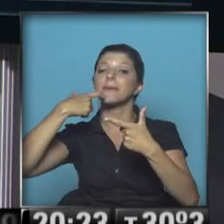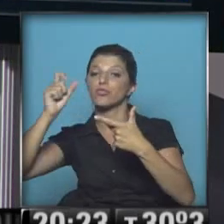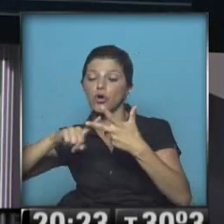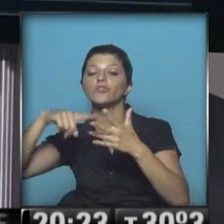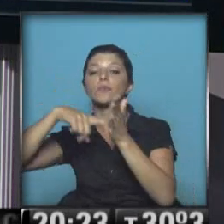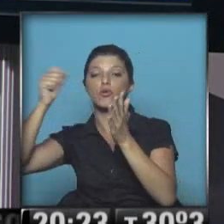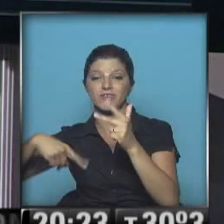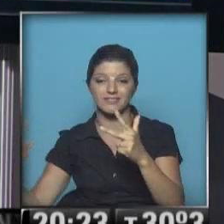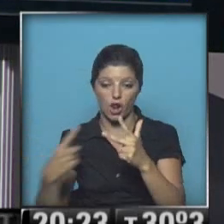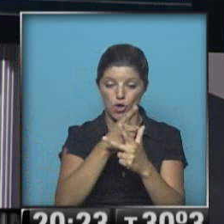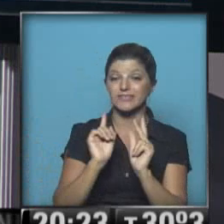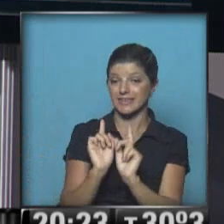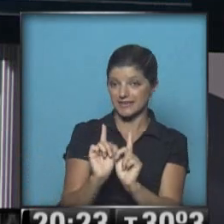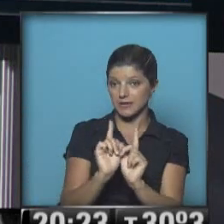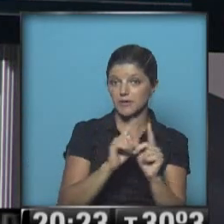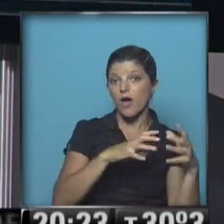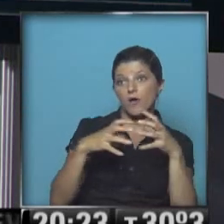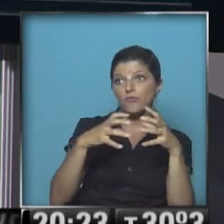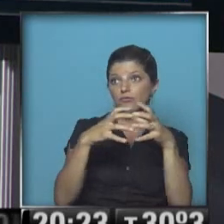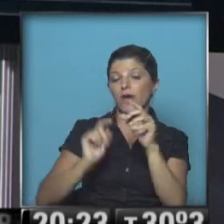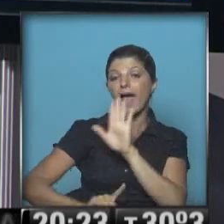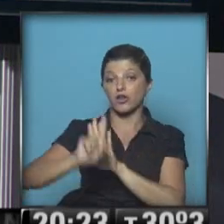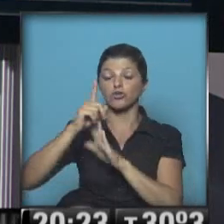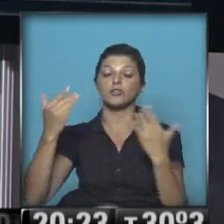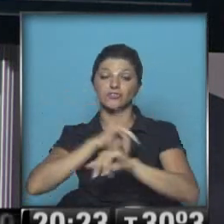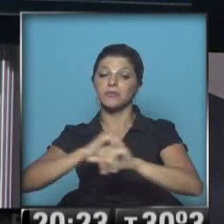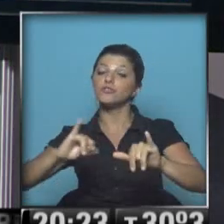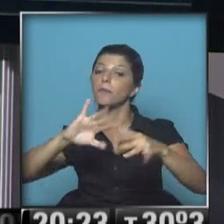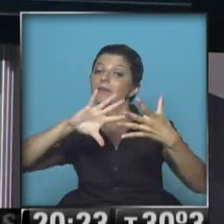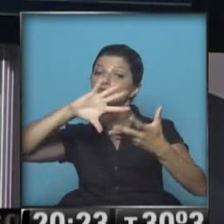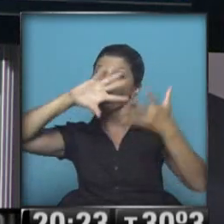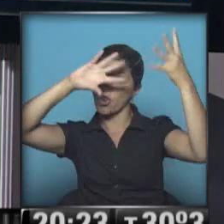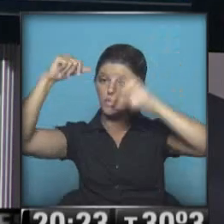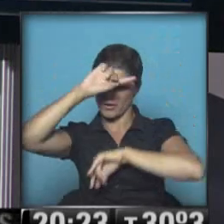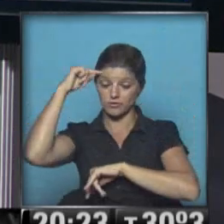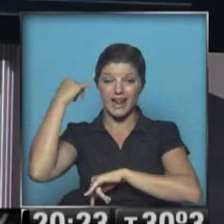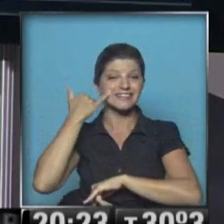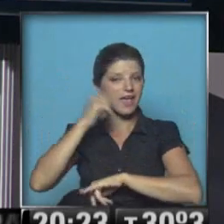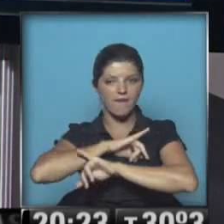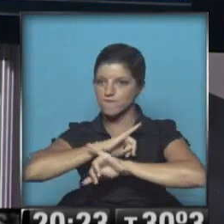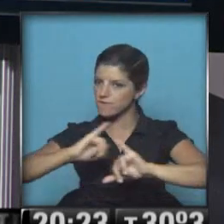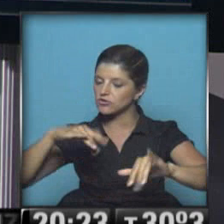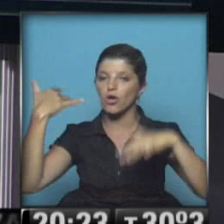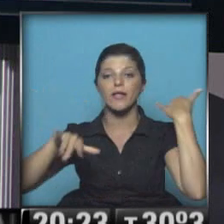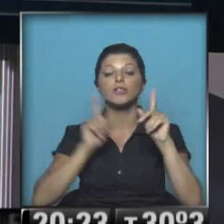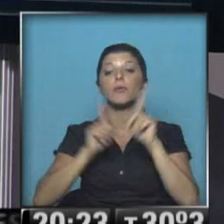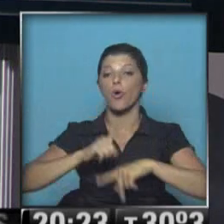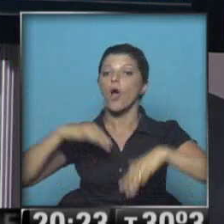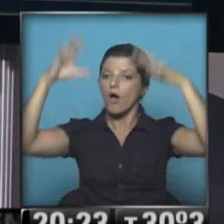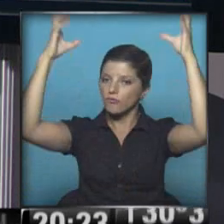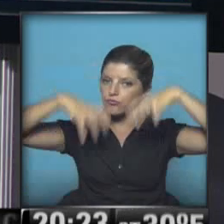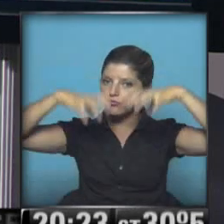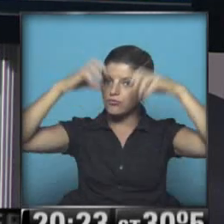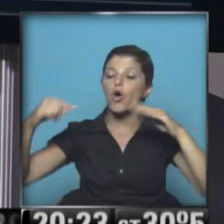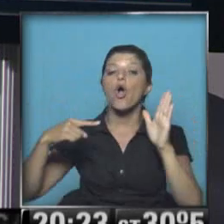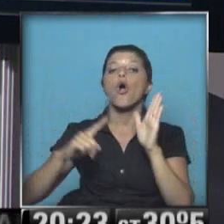esa tormenta avanza hacia el norte Por lo tanto el servicio meteorológico nacional ya ha emitido un aviso alerta por probables tormentas fuertes para el oeste y